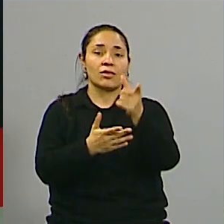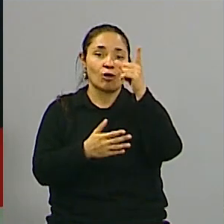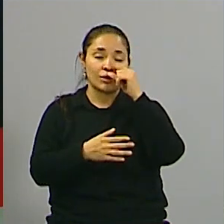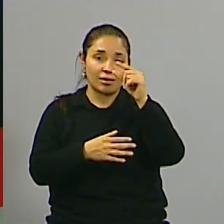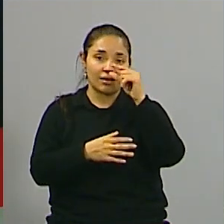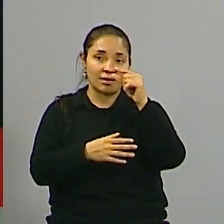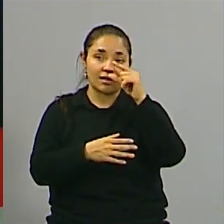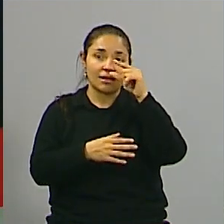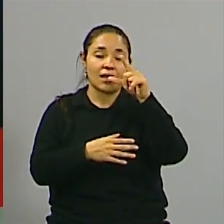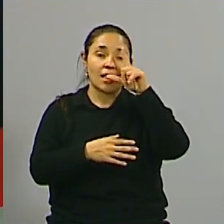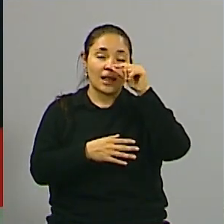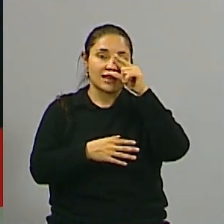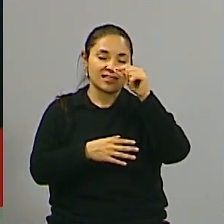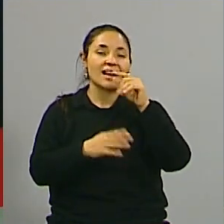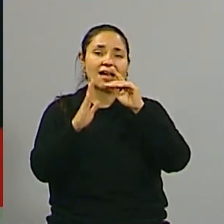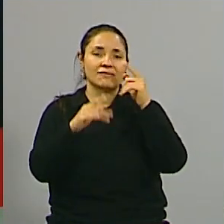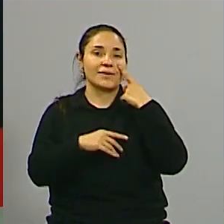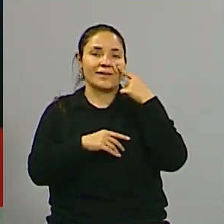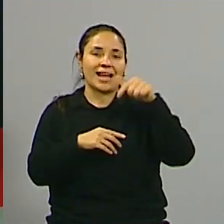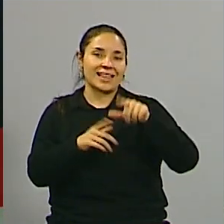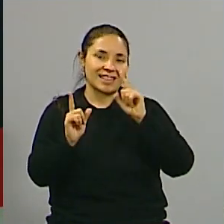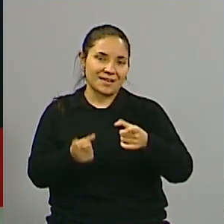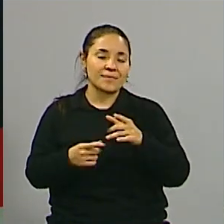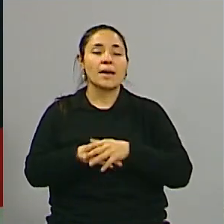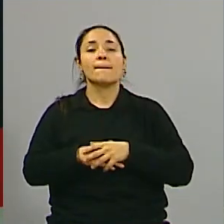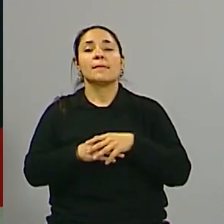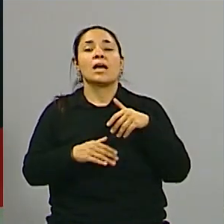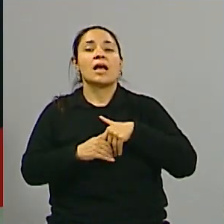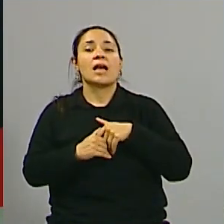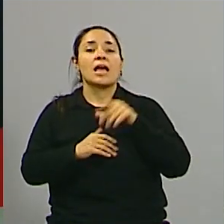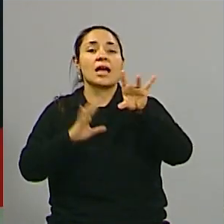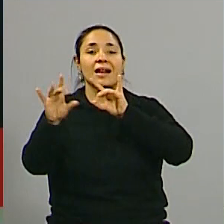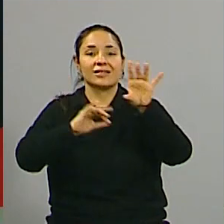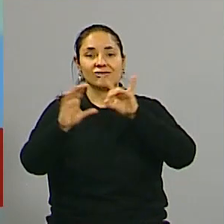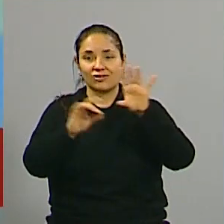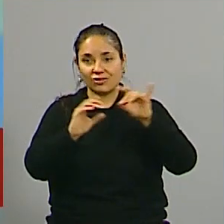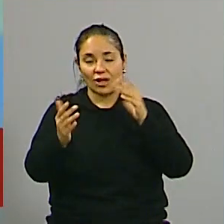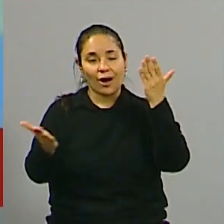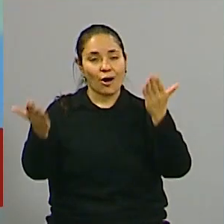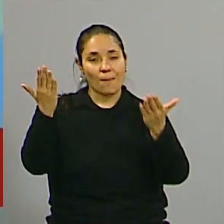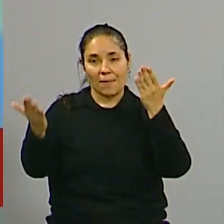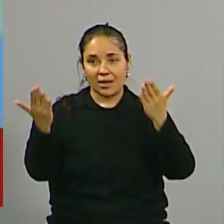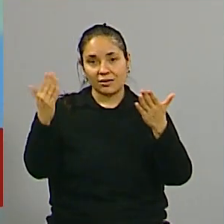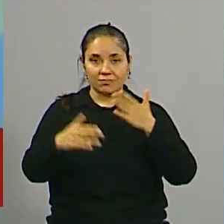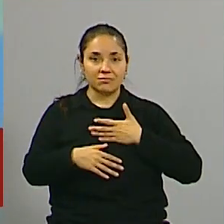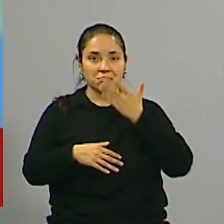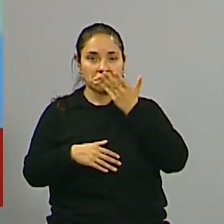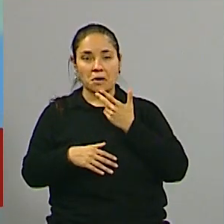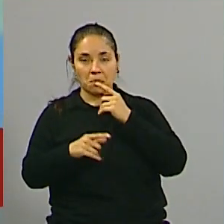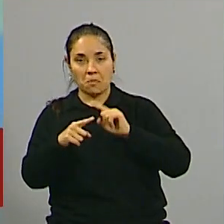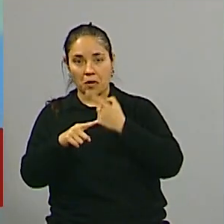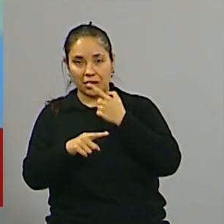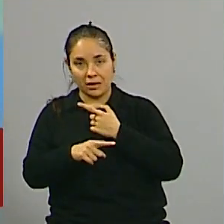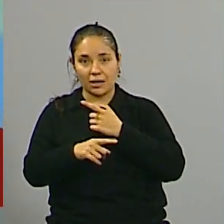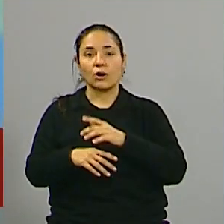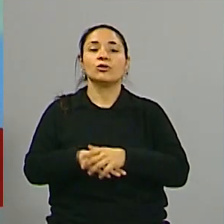supuesto. Y mi percepción es que comparado con algunas elecciones, yo soy un militante político claramente, digamos, ¿no? Y la